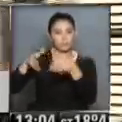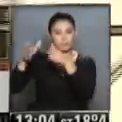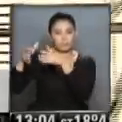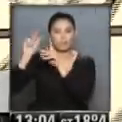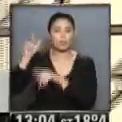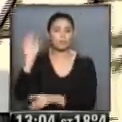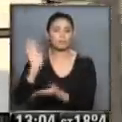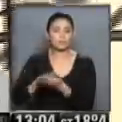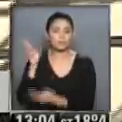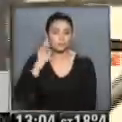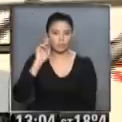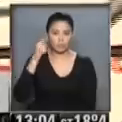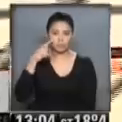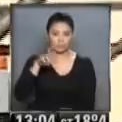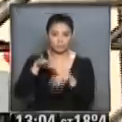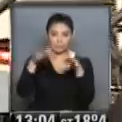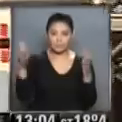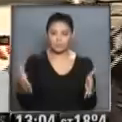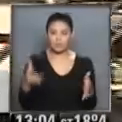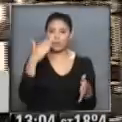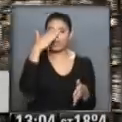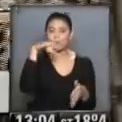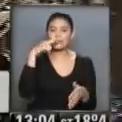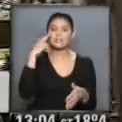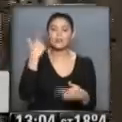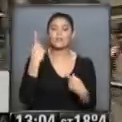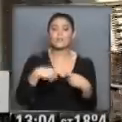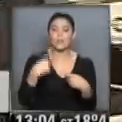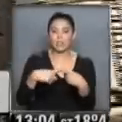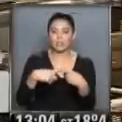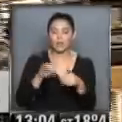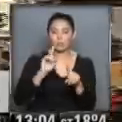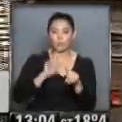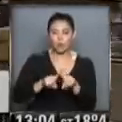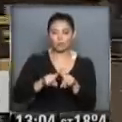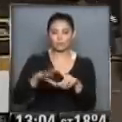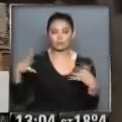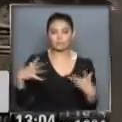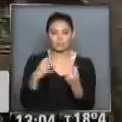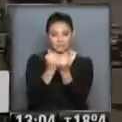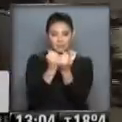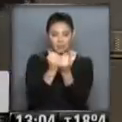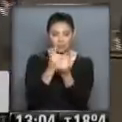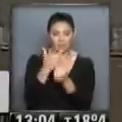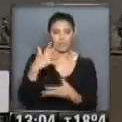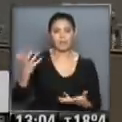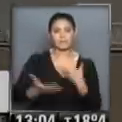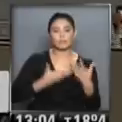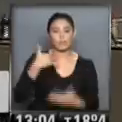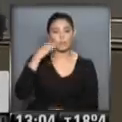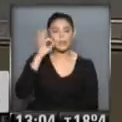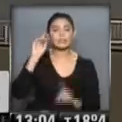encontrarnos con también un escenario de lo que será la fiesta del aniversario de la Revolución de Mayo y de la década del